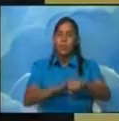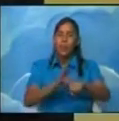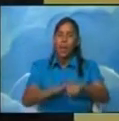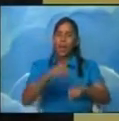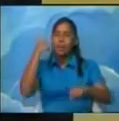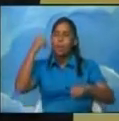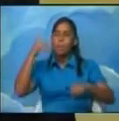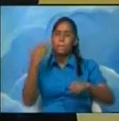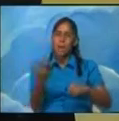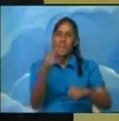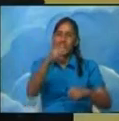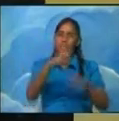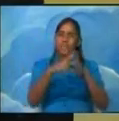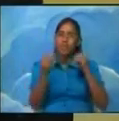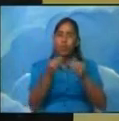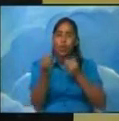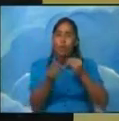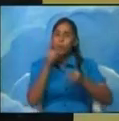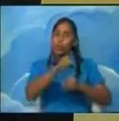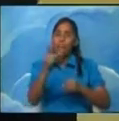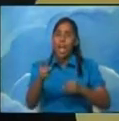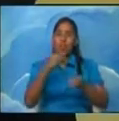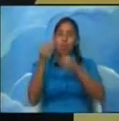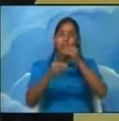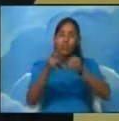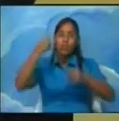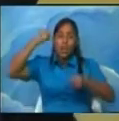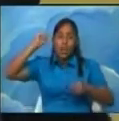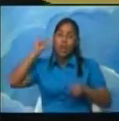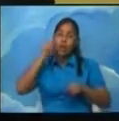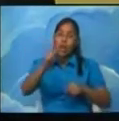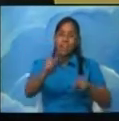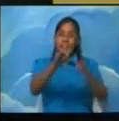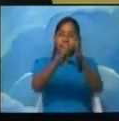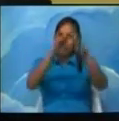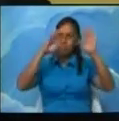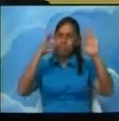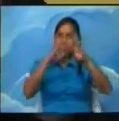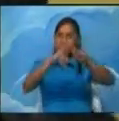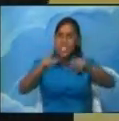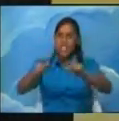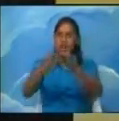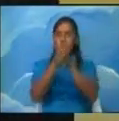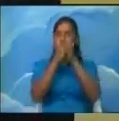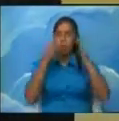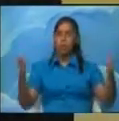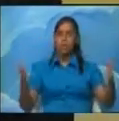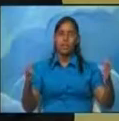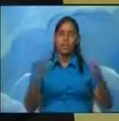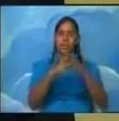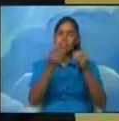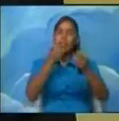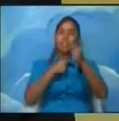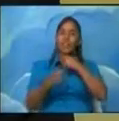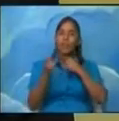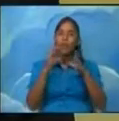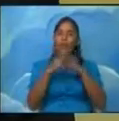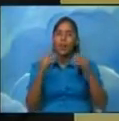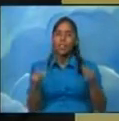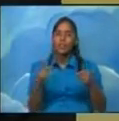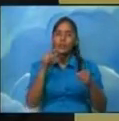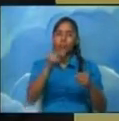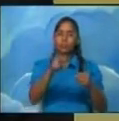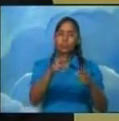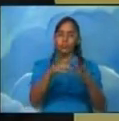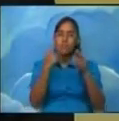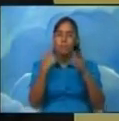ustedes no hagan como ellos hicieron. Recuerden que la tierra se abrió y se tragó a Datán,